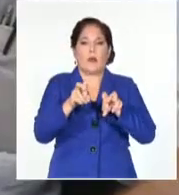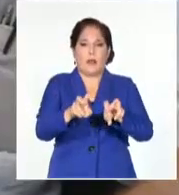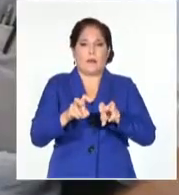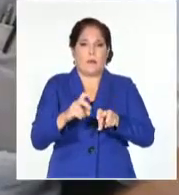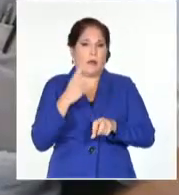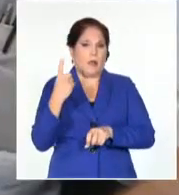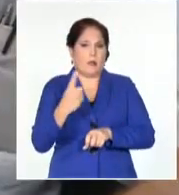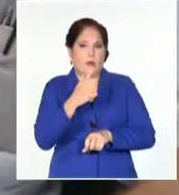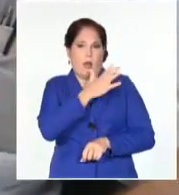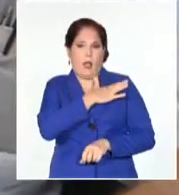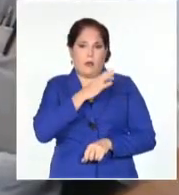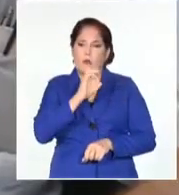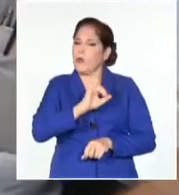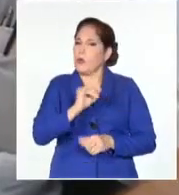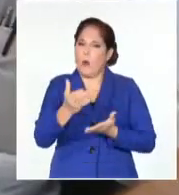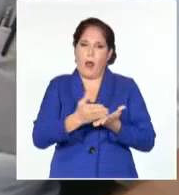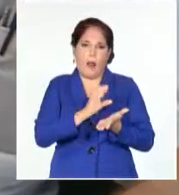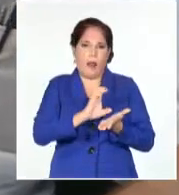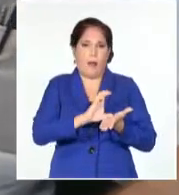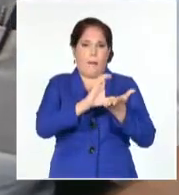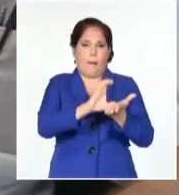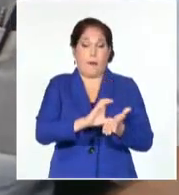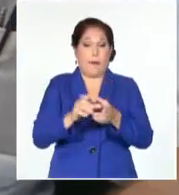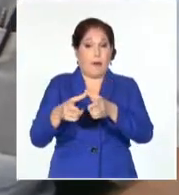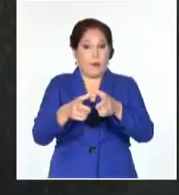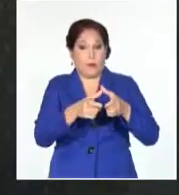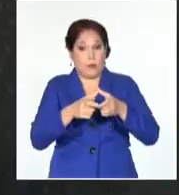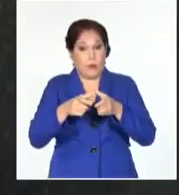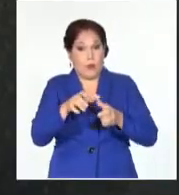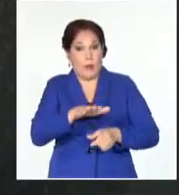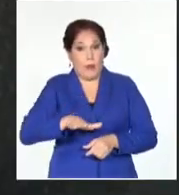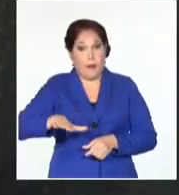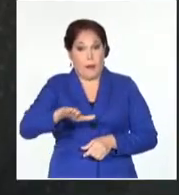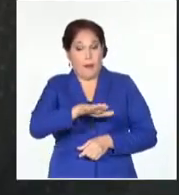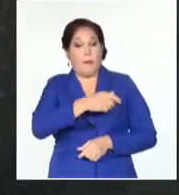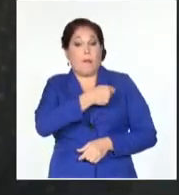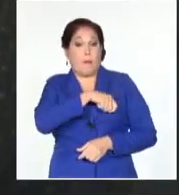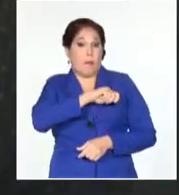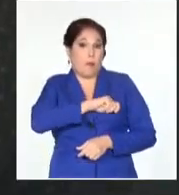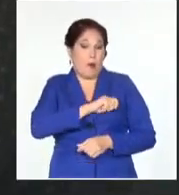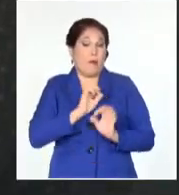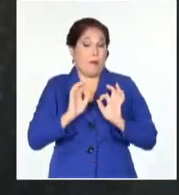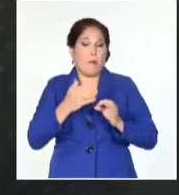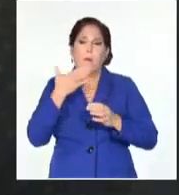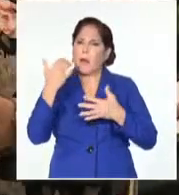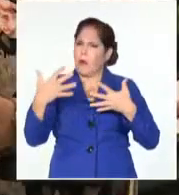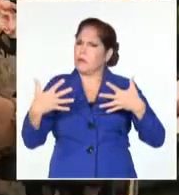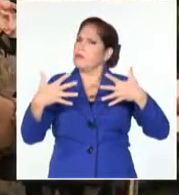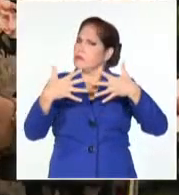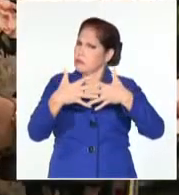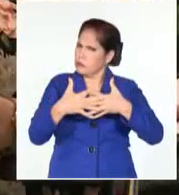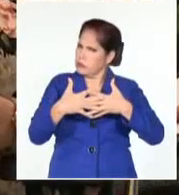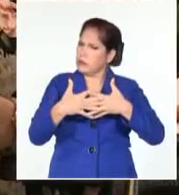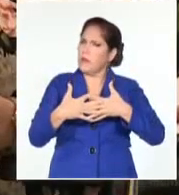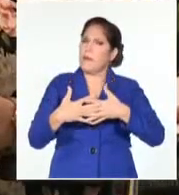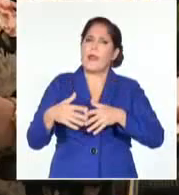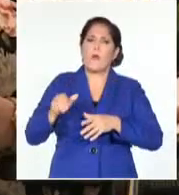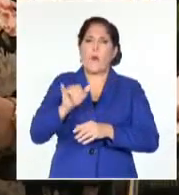Nacional, Esteban Lasso. La Sociedad Bíblica Cubana contribuirá al mejoramiento de las relaciones